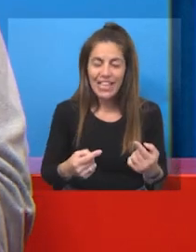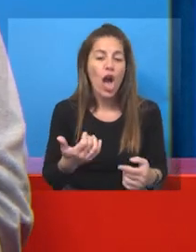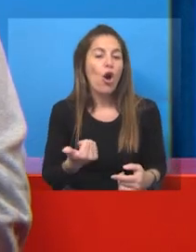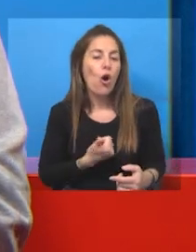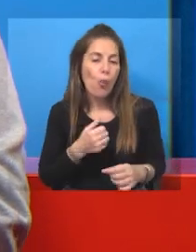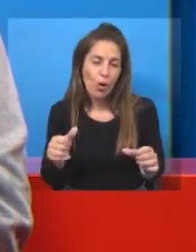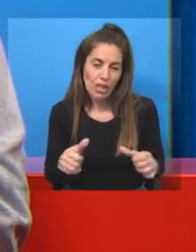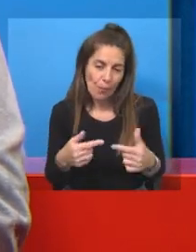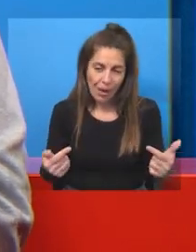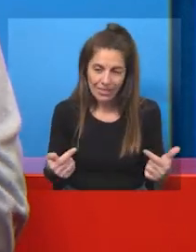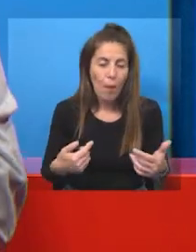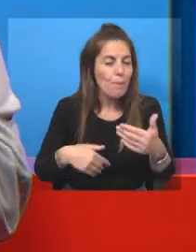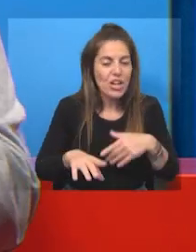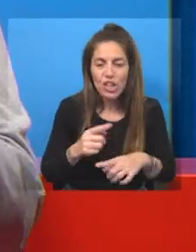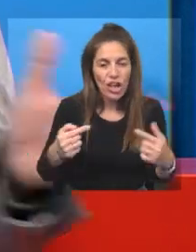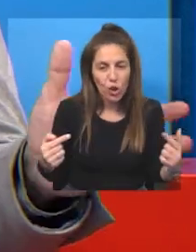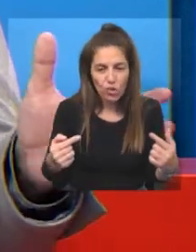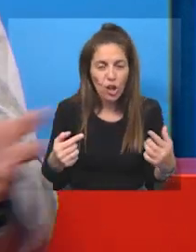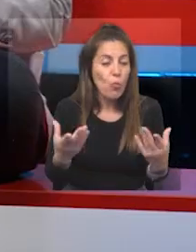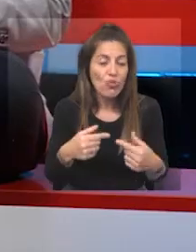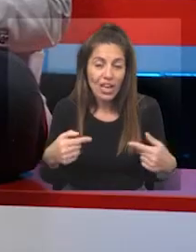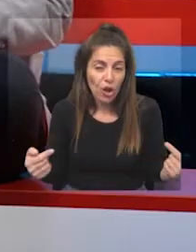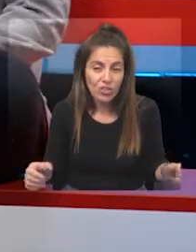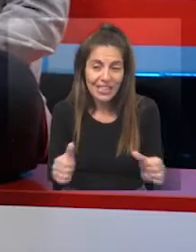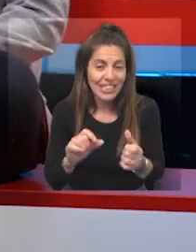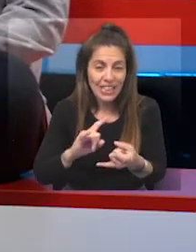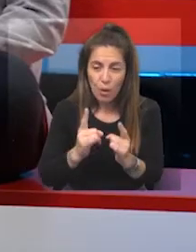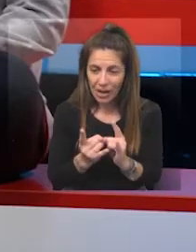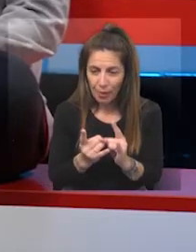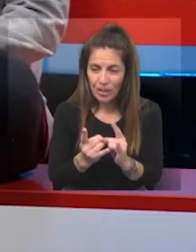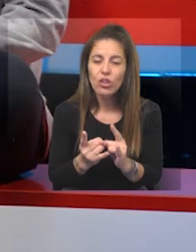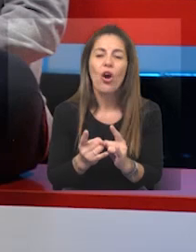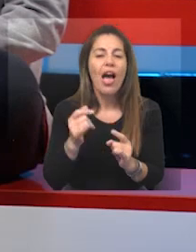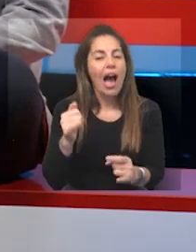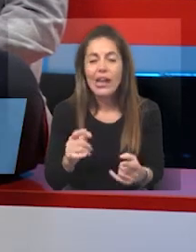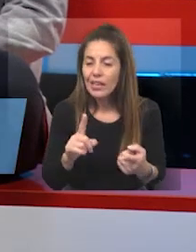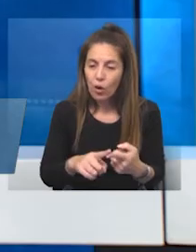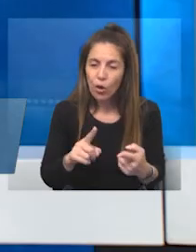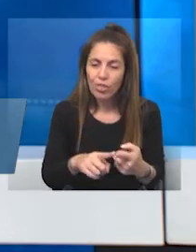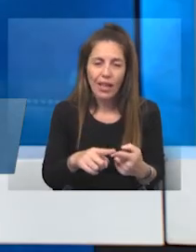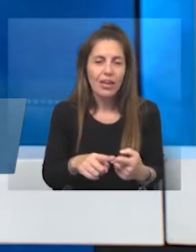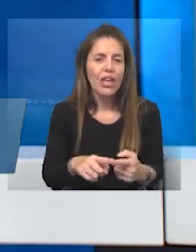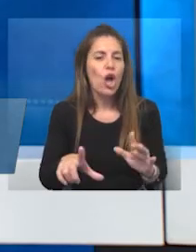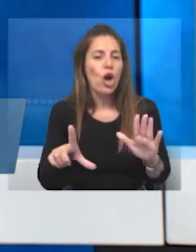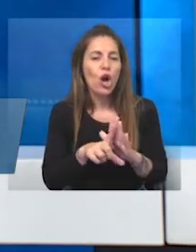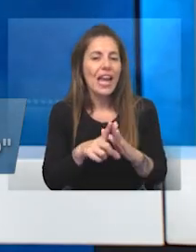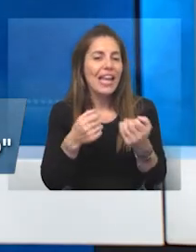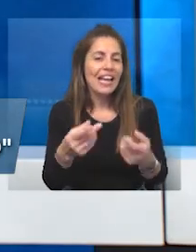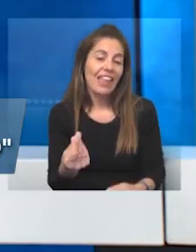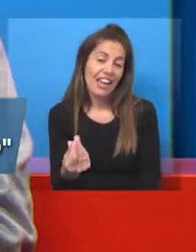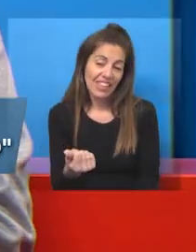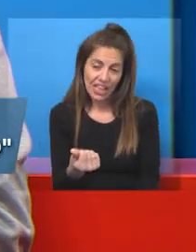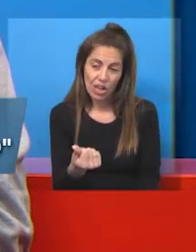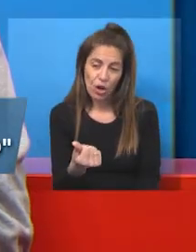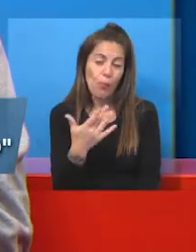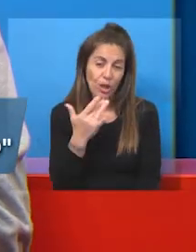y demás pero en la mayoría de las cosas como en muchas de las cosas que suceden en el parlamento este hay que ponerse de acuerdo allí con la ley hay que destinar recursos entre otras cosas por